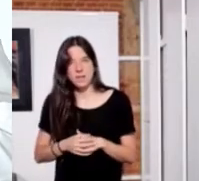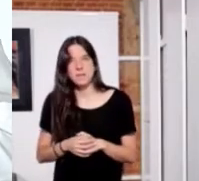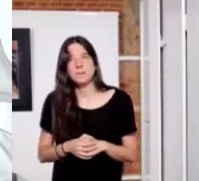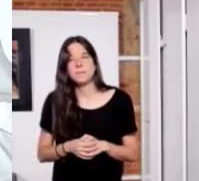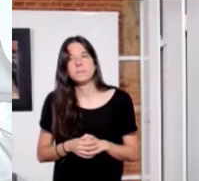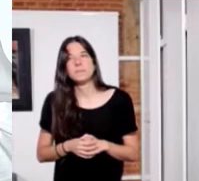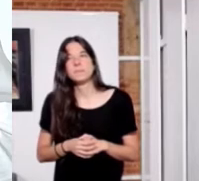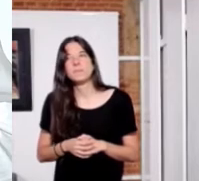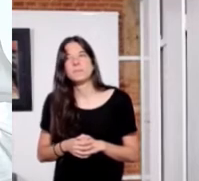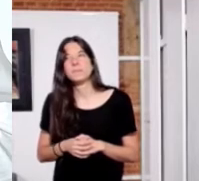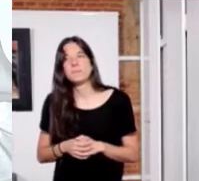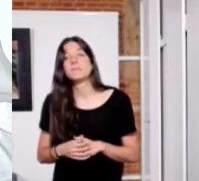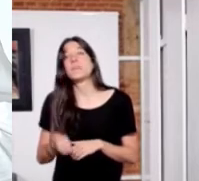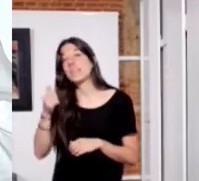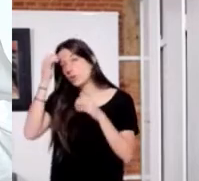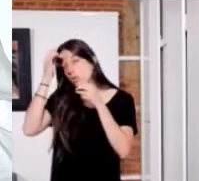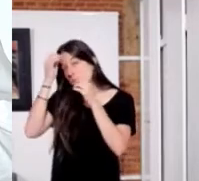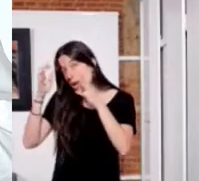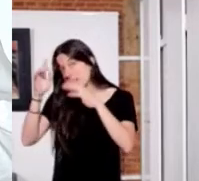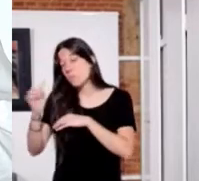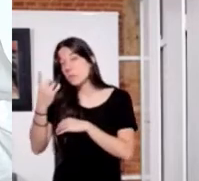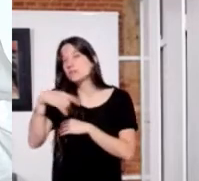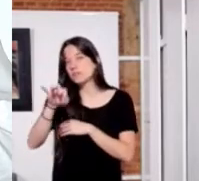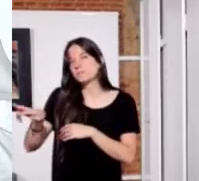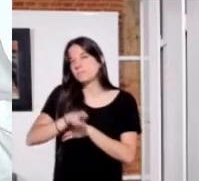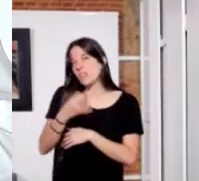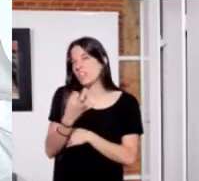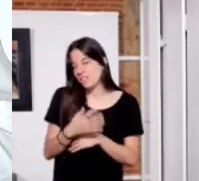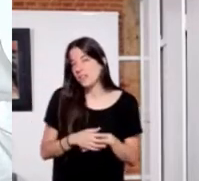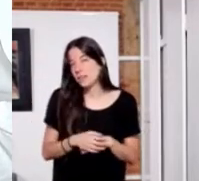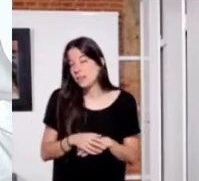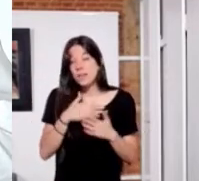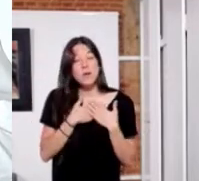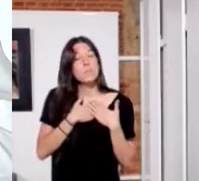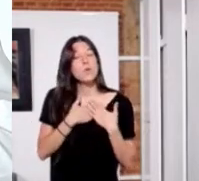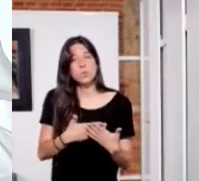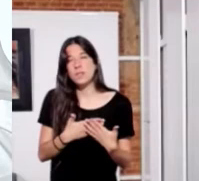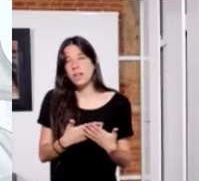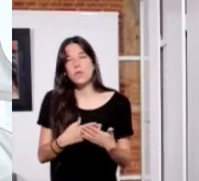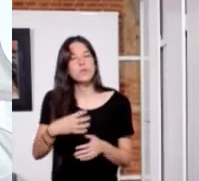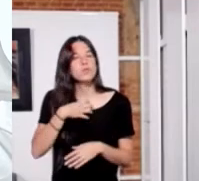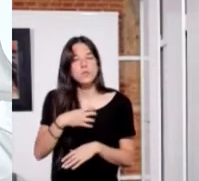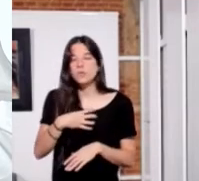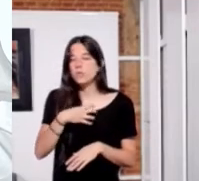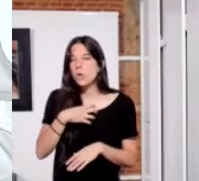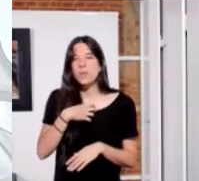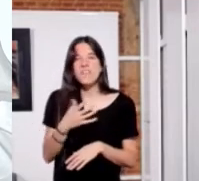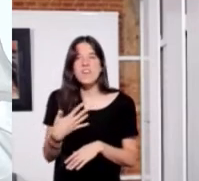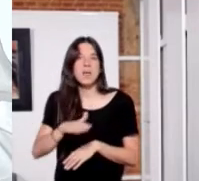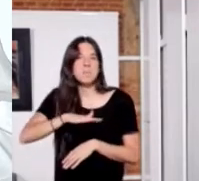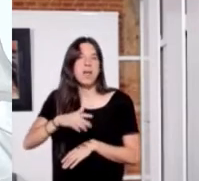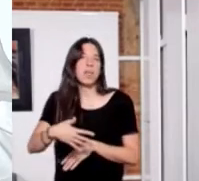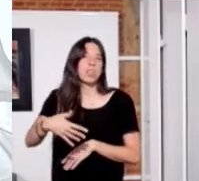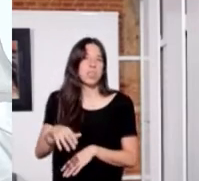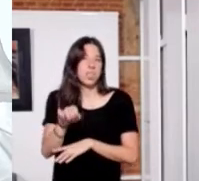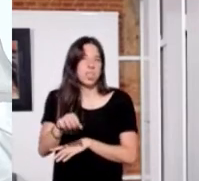Bueno, pues aquí hay un primer imaginario que tenemos que rescatar. El voluntariado no puede banalizar el mal.